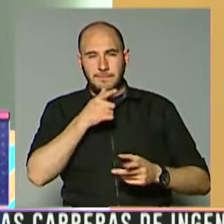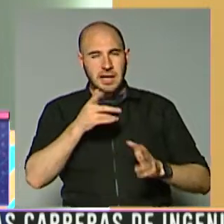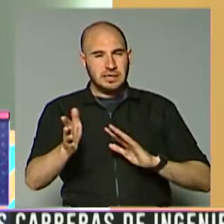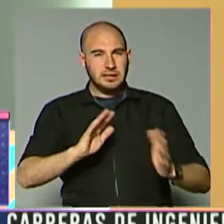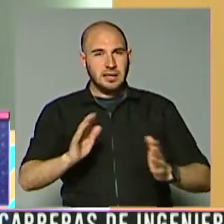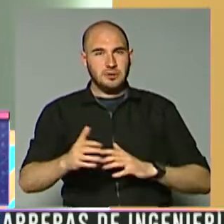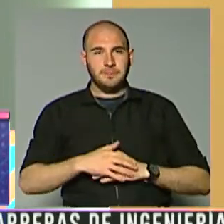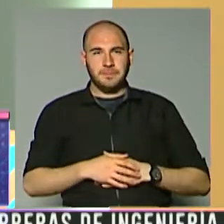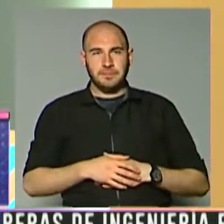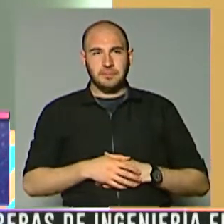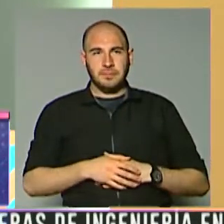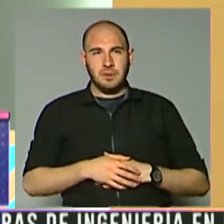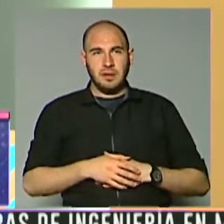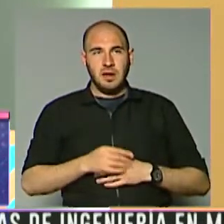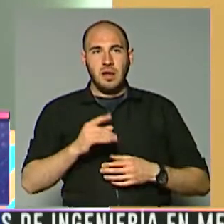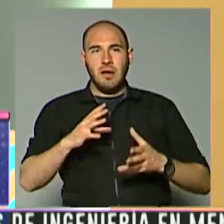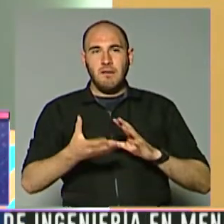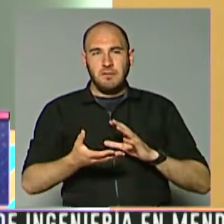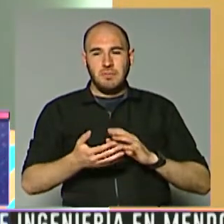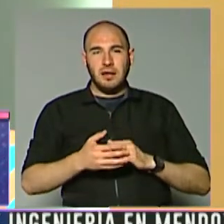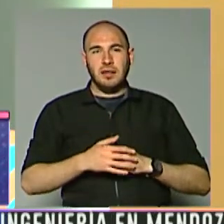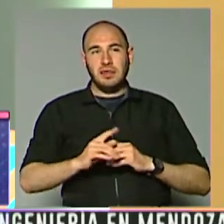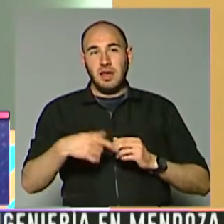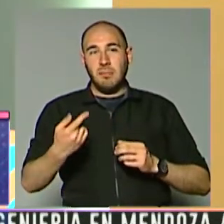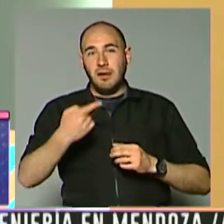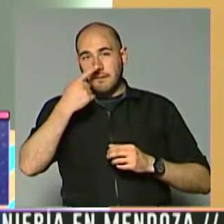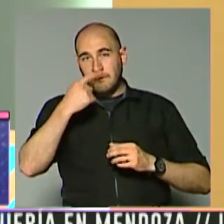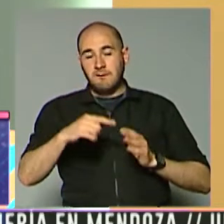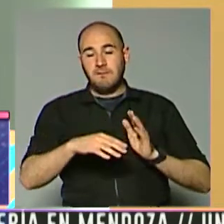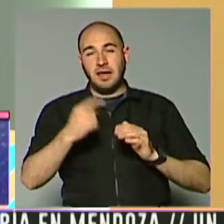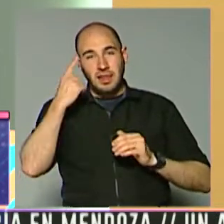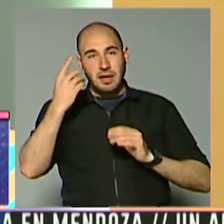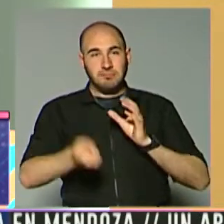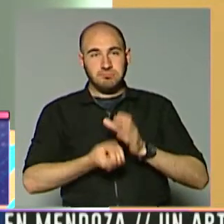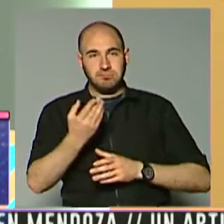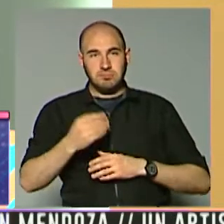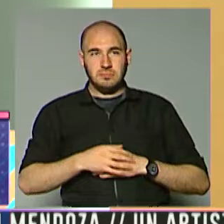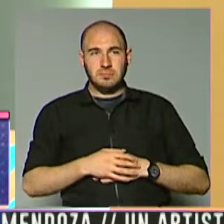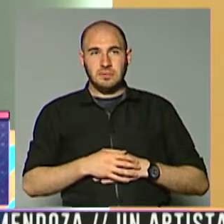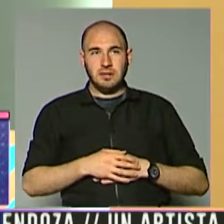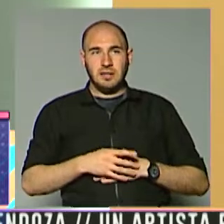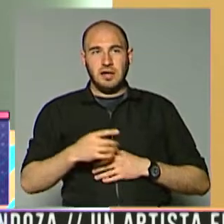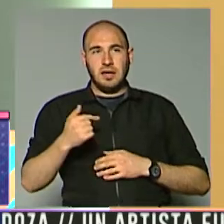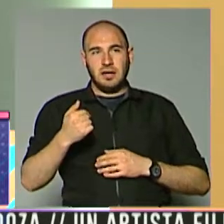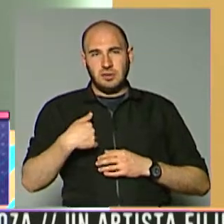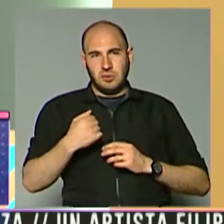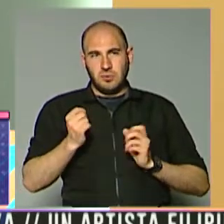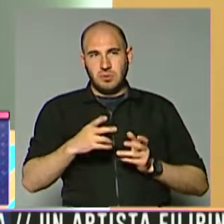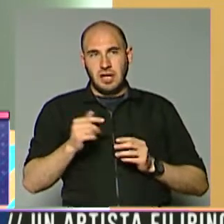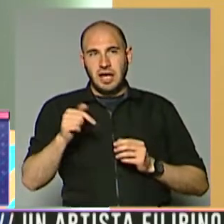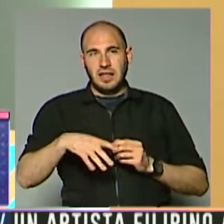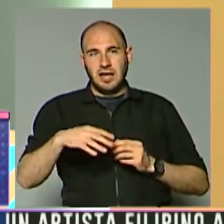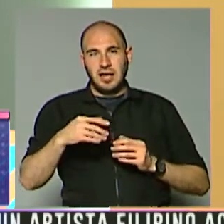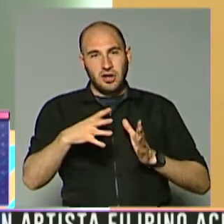similares en la configuración de lo que termina siendo esa expresión de la idea. Yo con esto no estoy diciendo de que no sea un